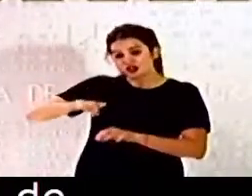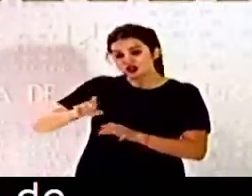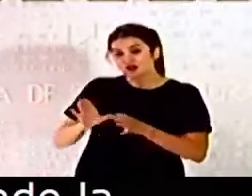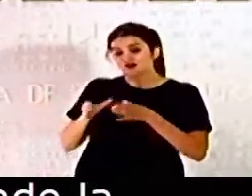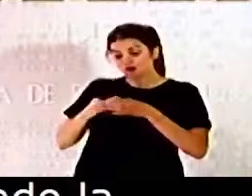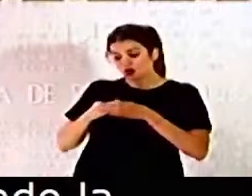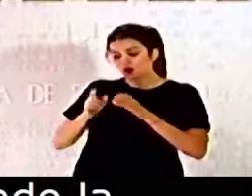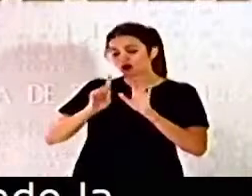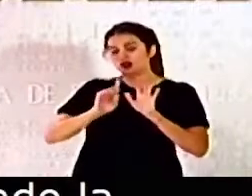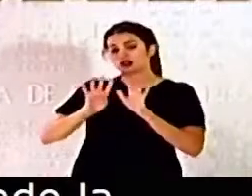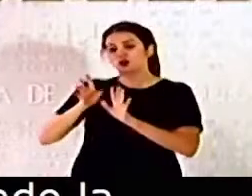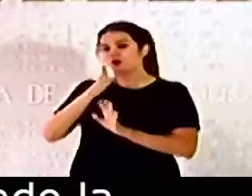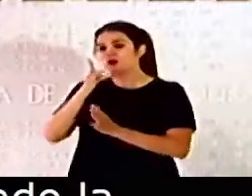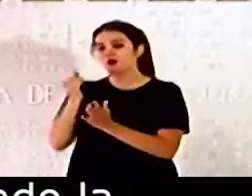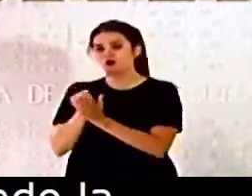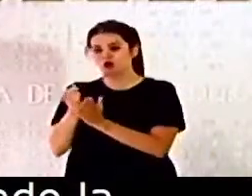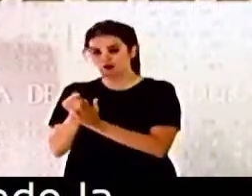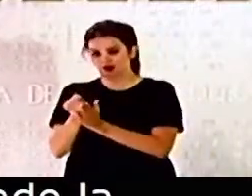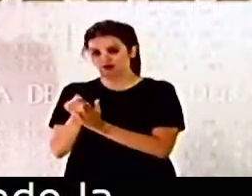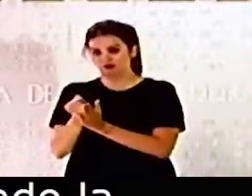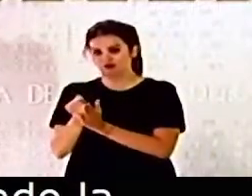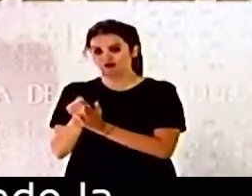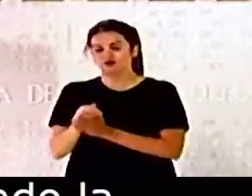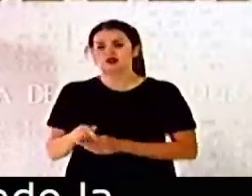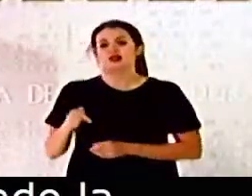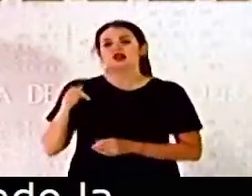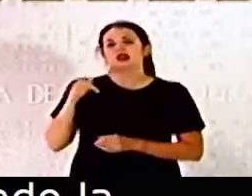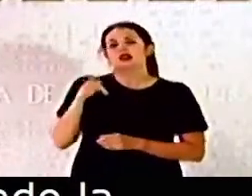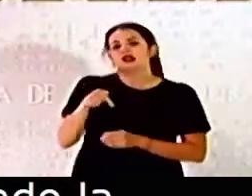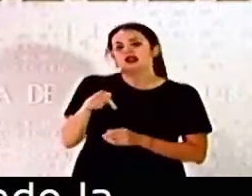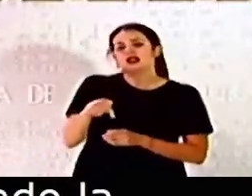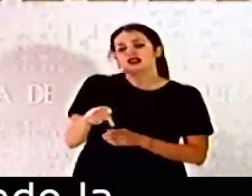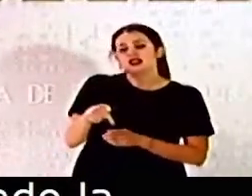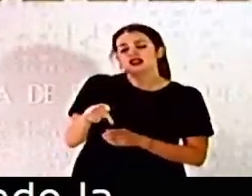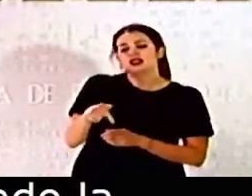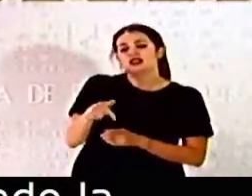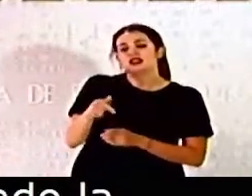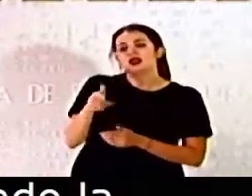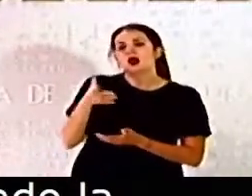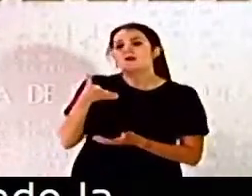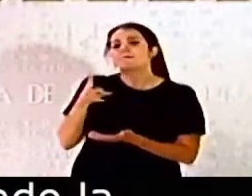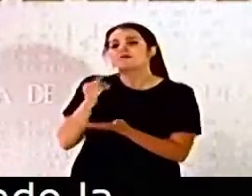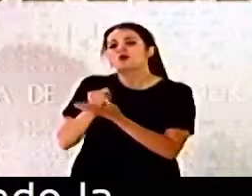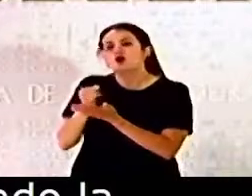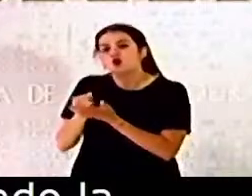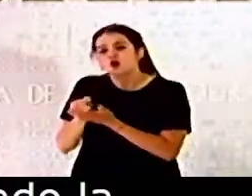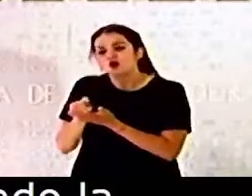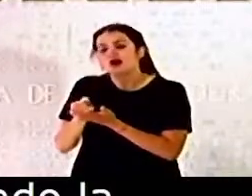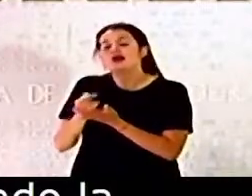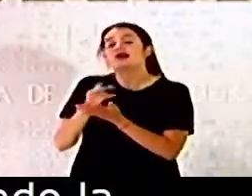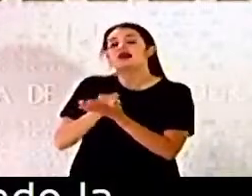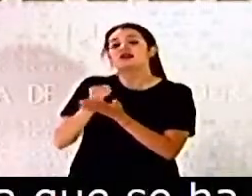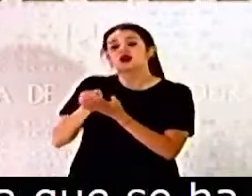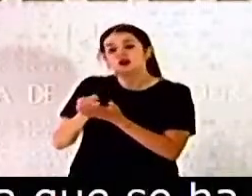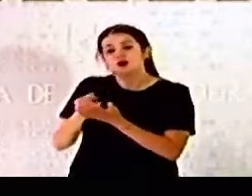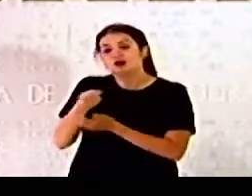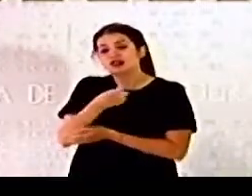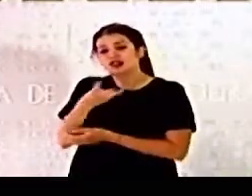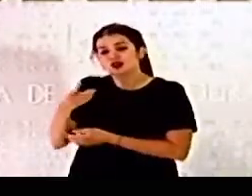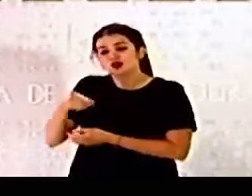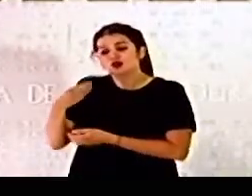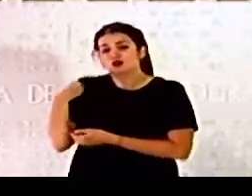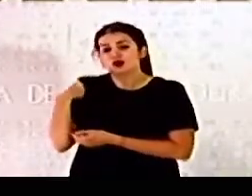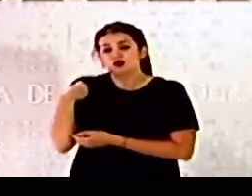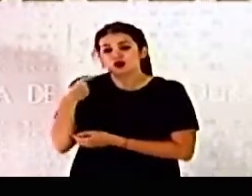hecho. Este escaso volumen de certificados de pruebas diagnósticas se debe a que, como saben, hemos tenido que incorporar a